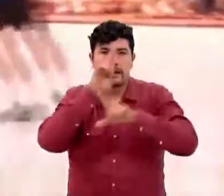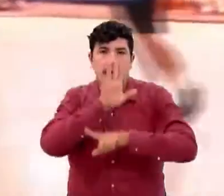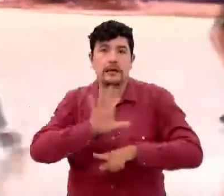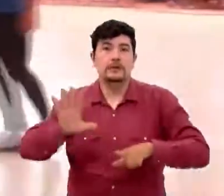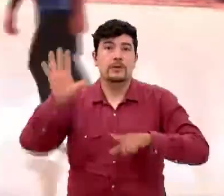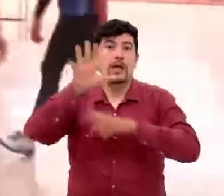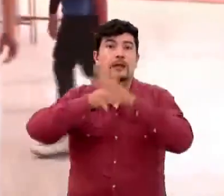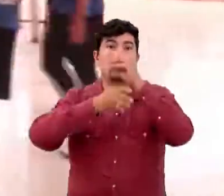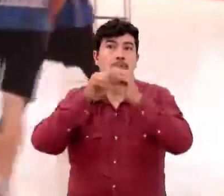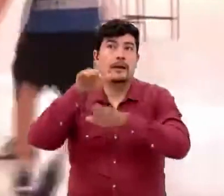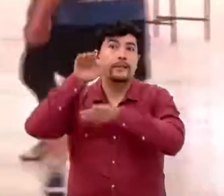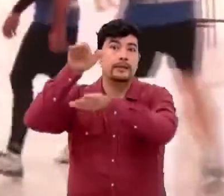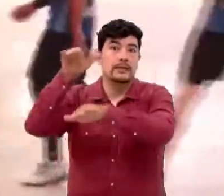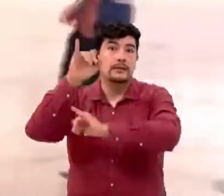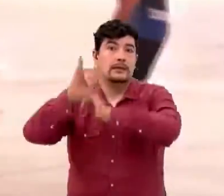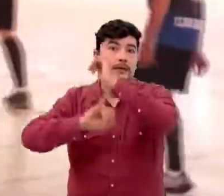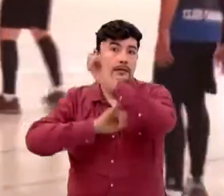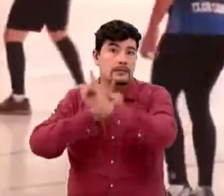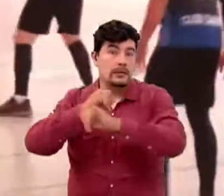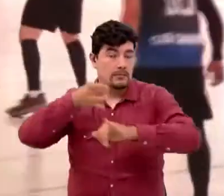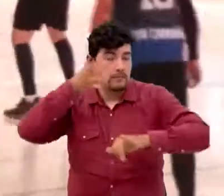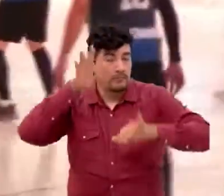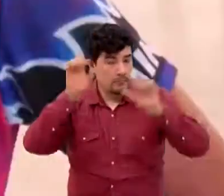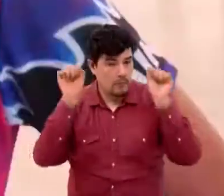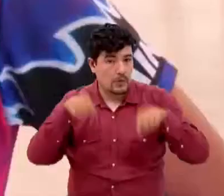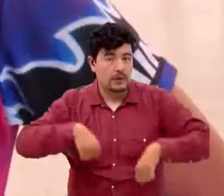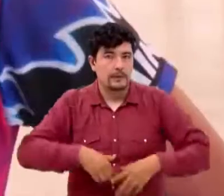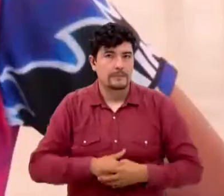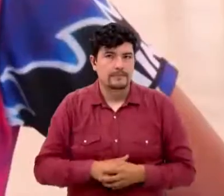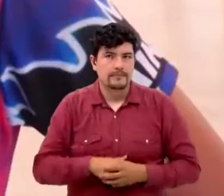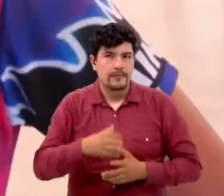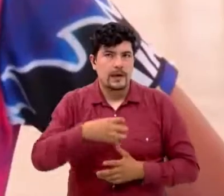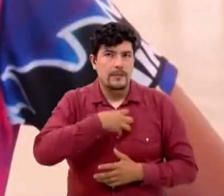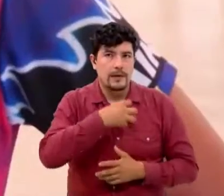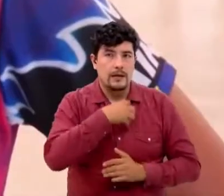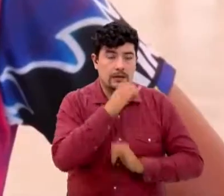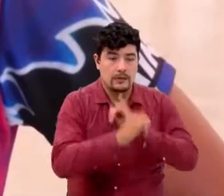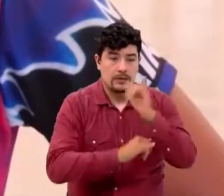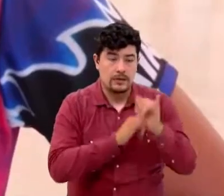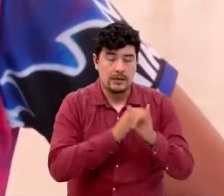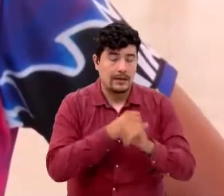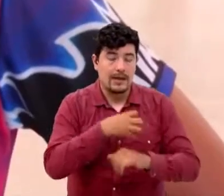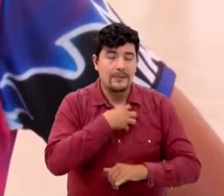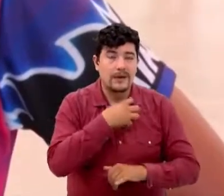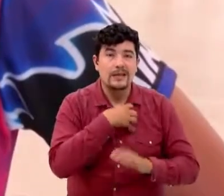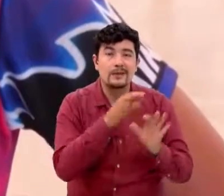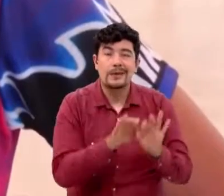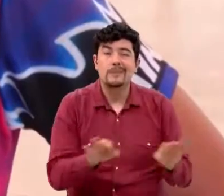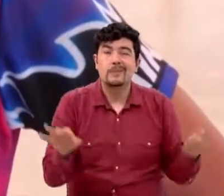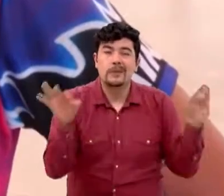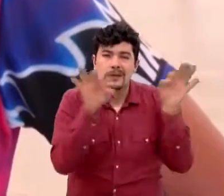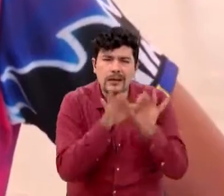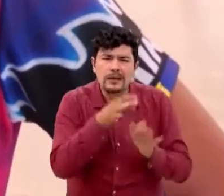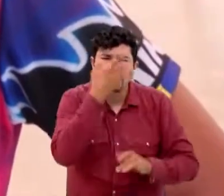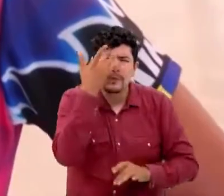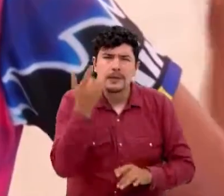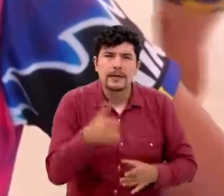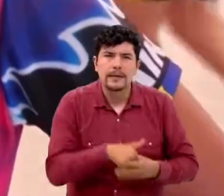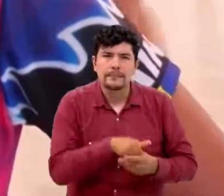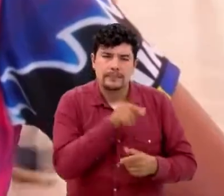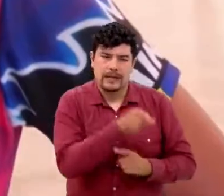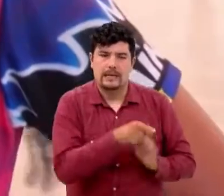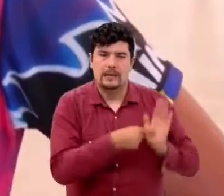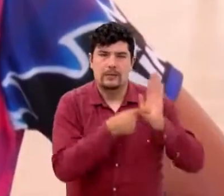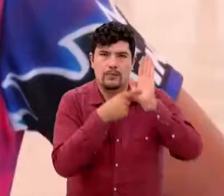lo internacional. Ajá, este torneo es muy importante porque nos da la oportunidad de mostrarnos, ¿no? La oportunidad de